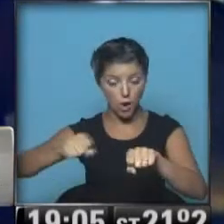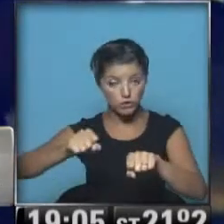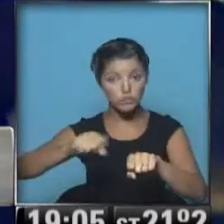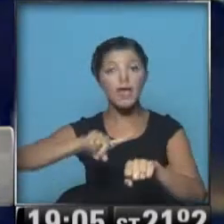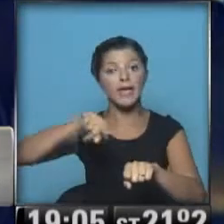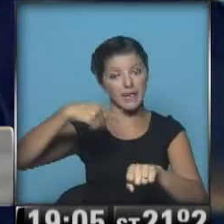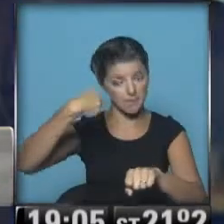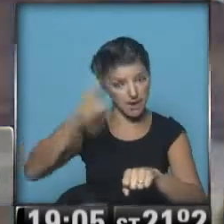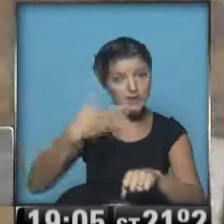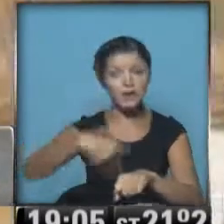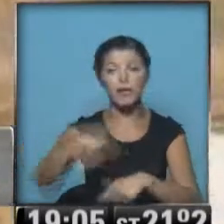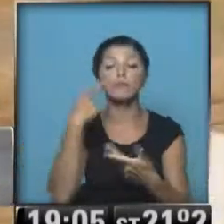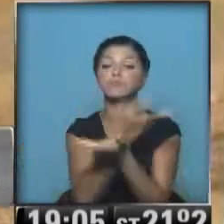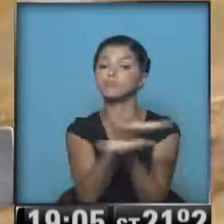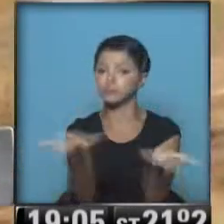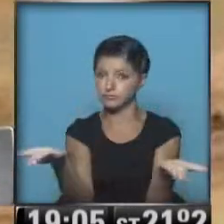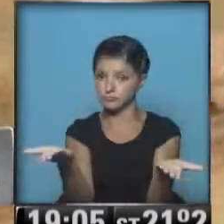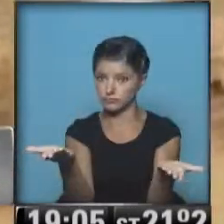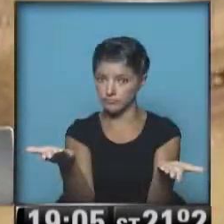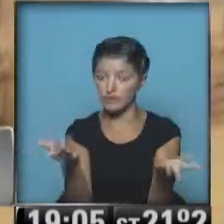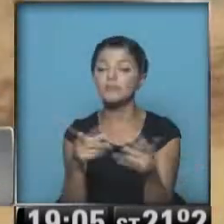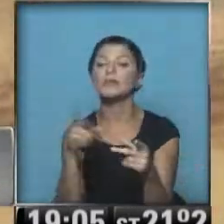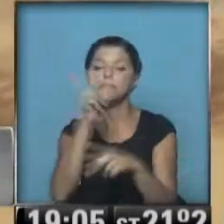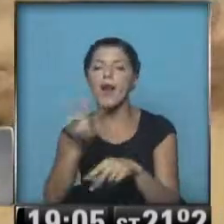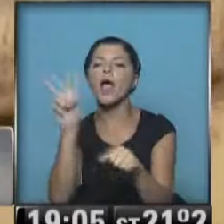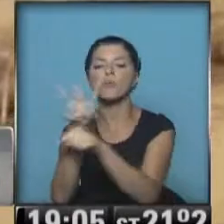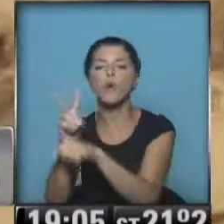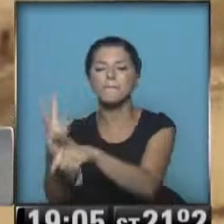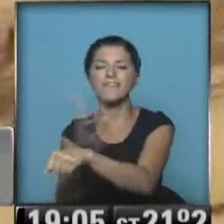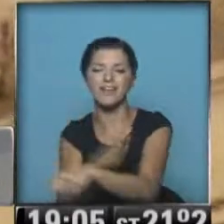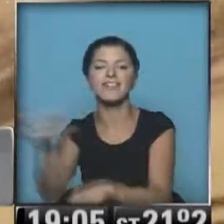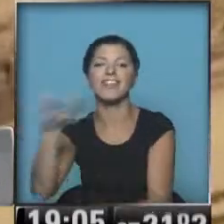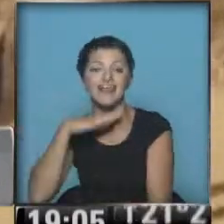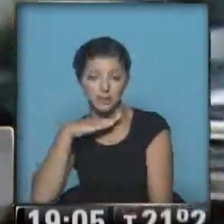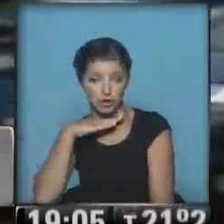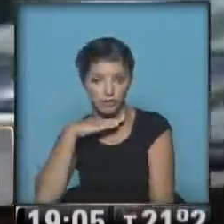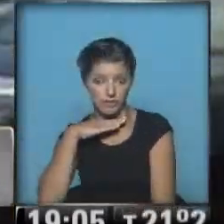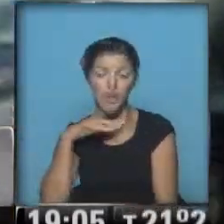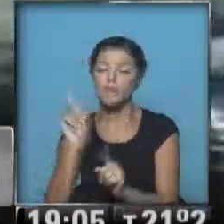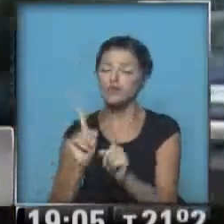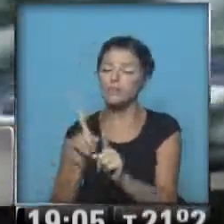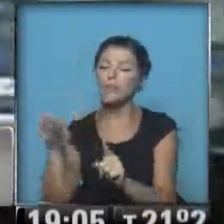mañana en la conjuración del delito que a todos los porteños nos tiene bastante